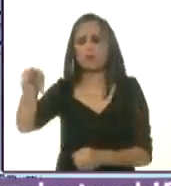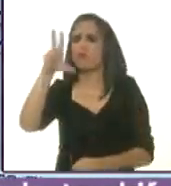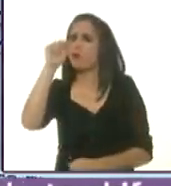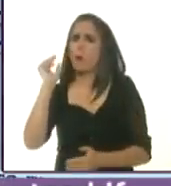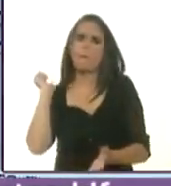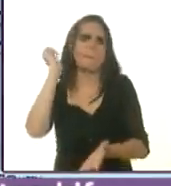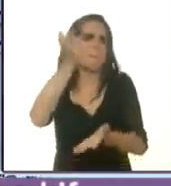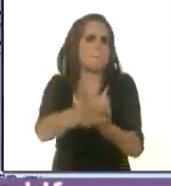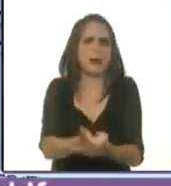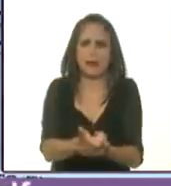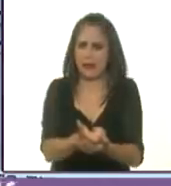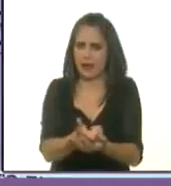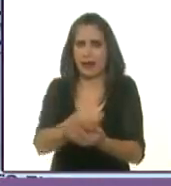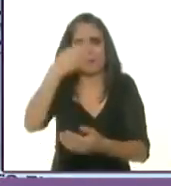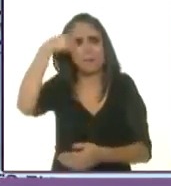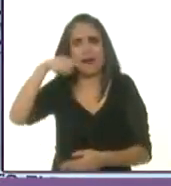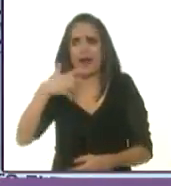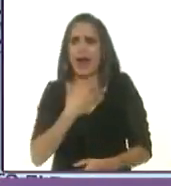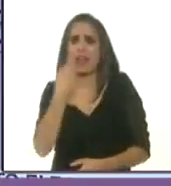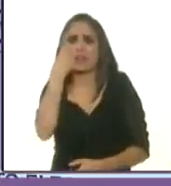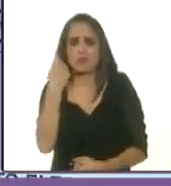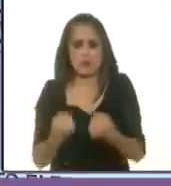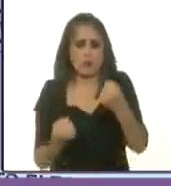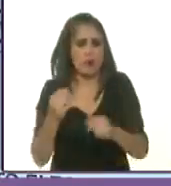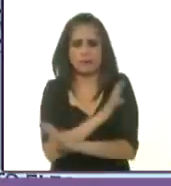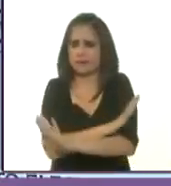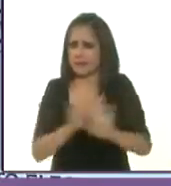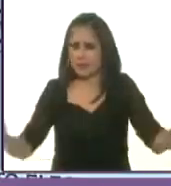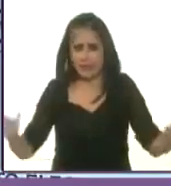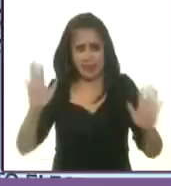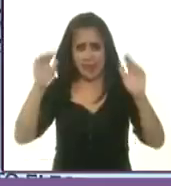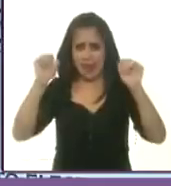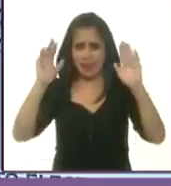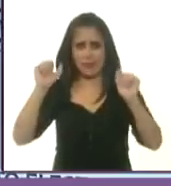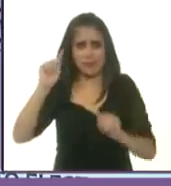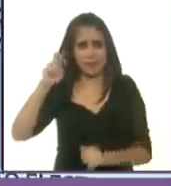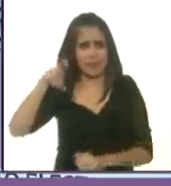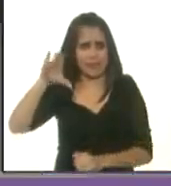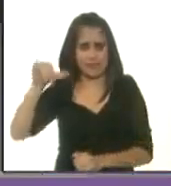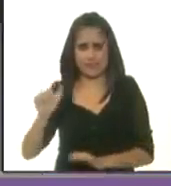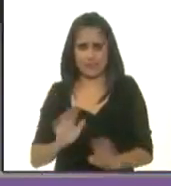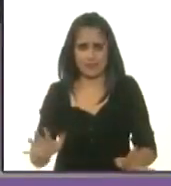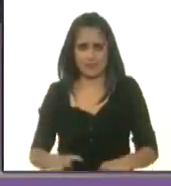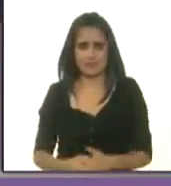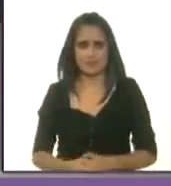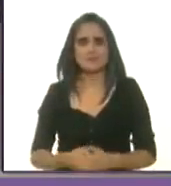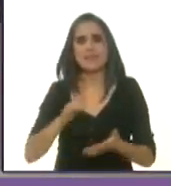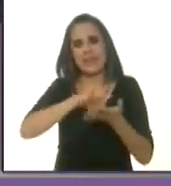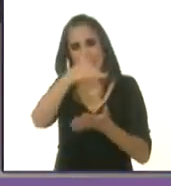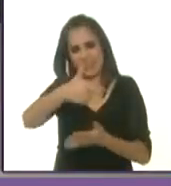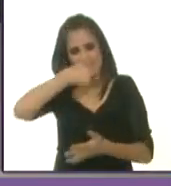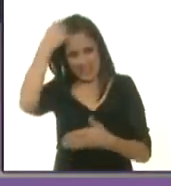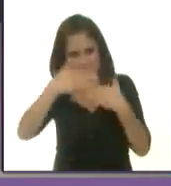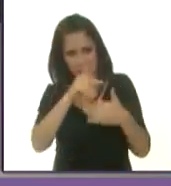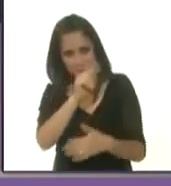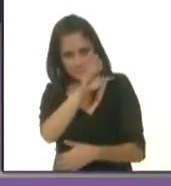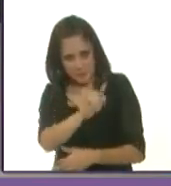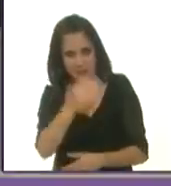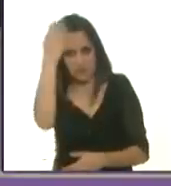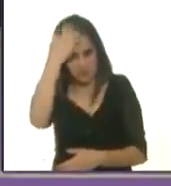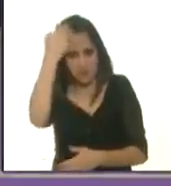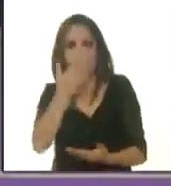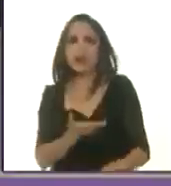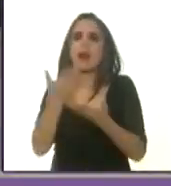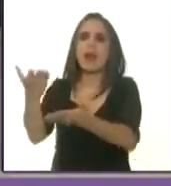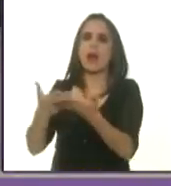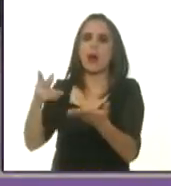por tener un vehículo adiós a la tendencia muchísimas gracias candidatos del pri mikel arriola pidió el uso